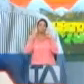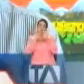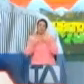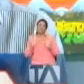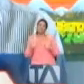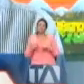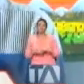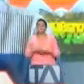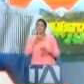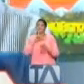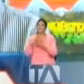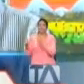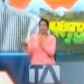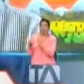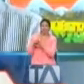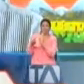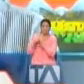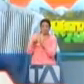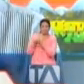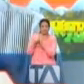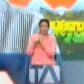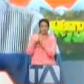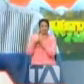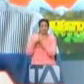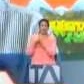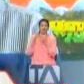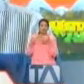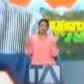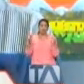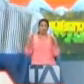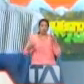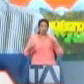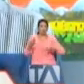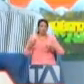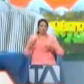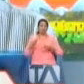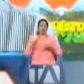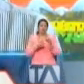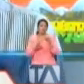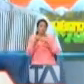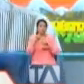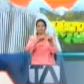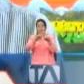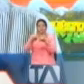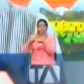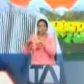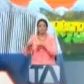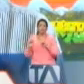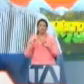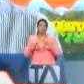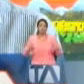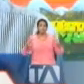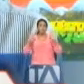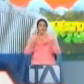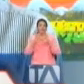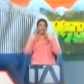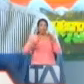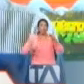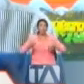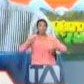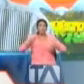cuestión legal que tiene que ventilarse en los juzgados, que tiene que ventilarse en lo que tiene que ver con la